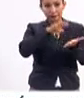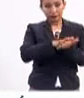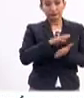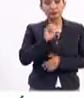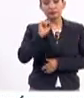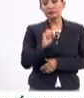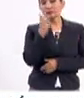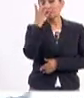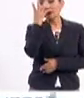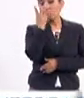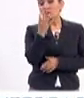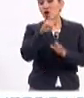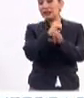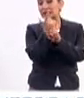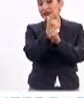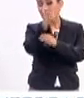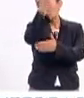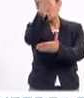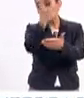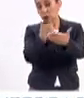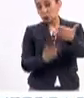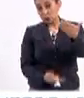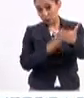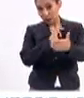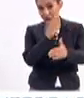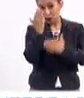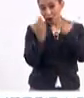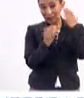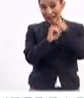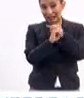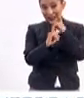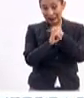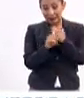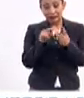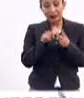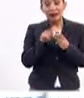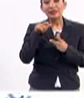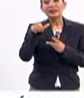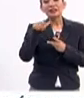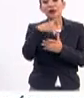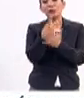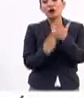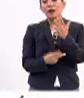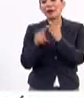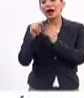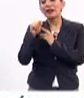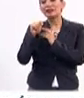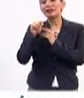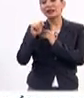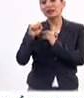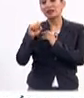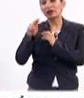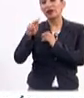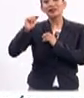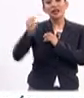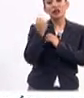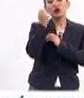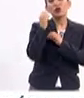Tenemos 24 licenciaturas. 24 licenciaturas. Y 17 programas de TSU, de